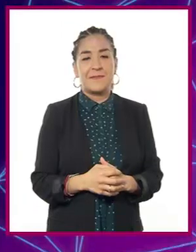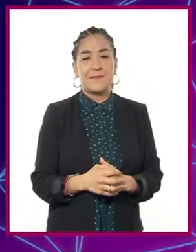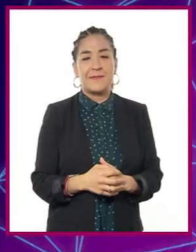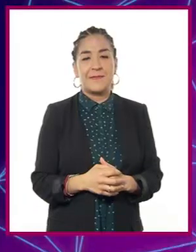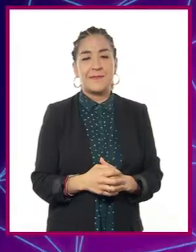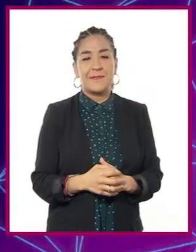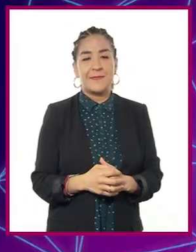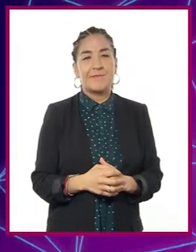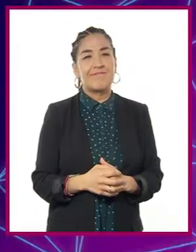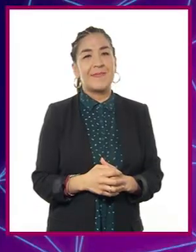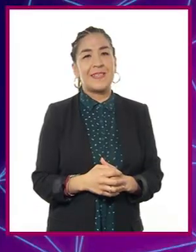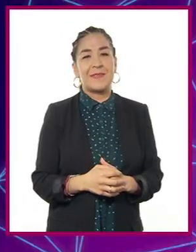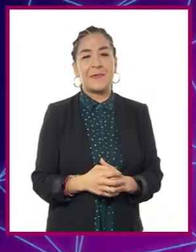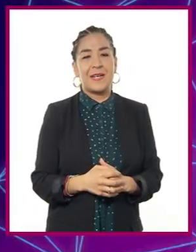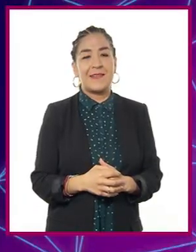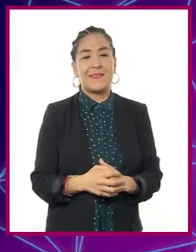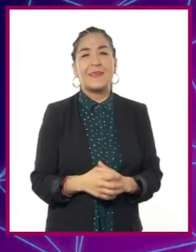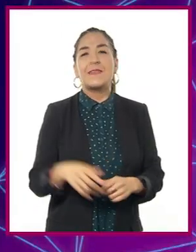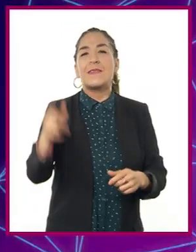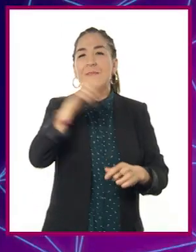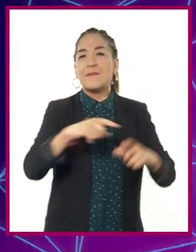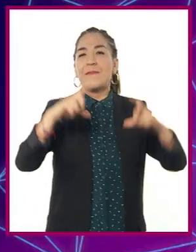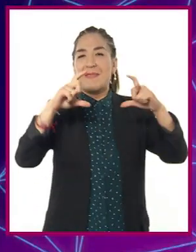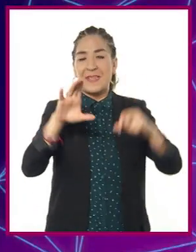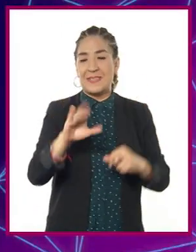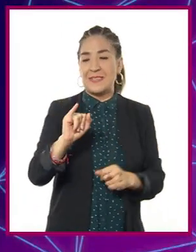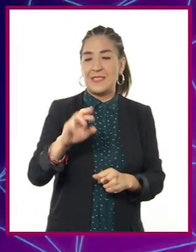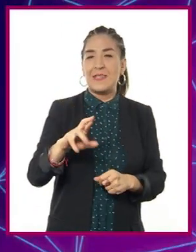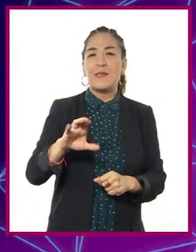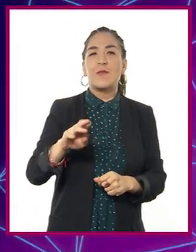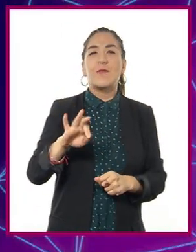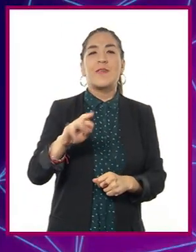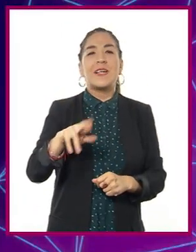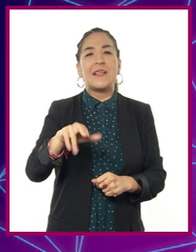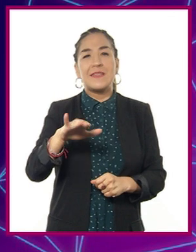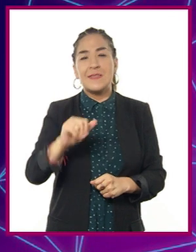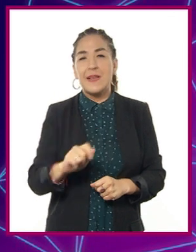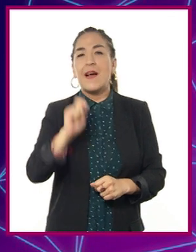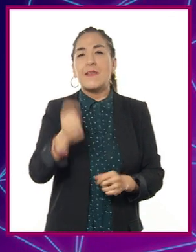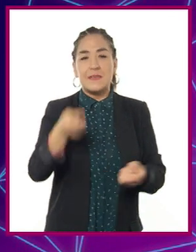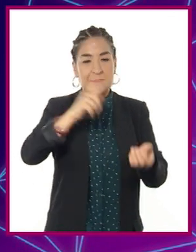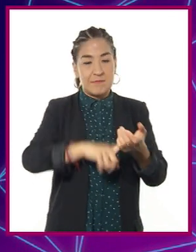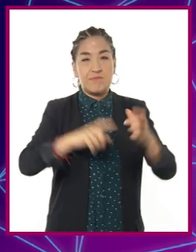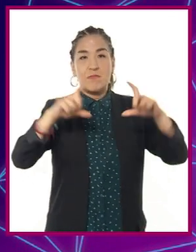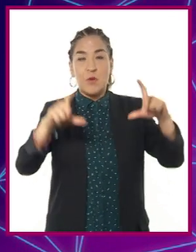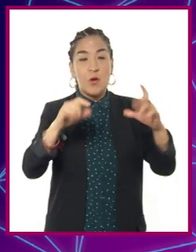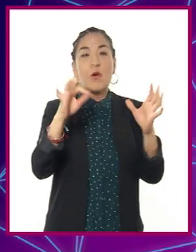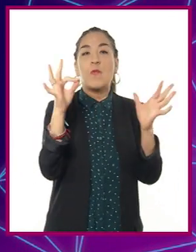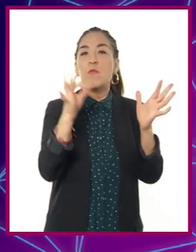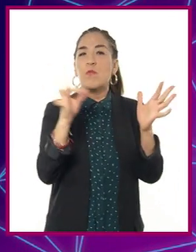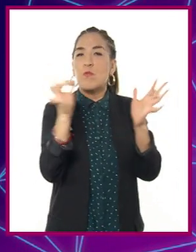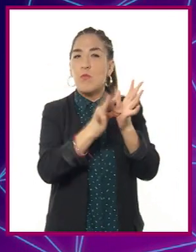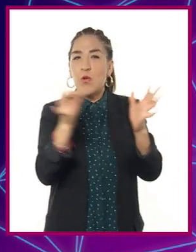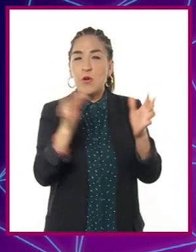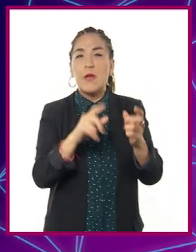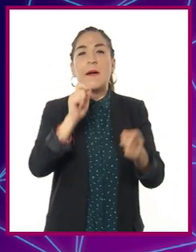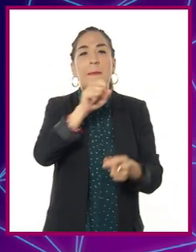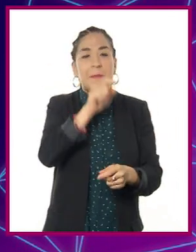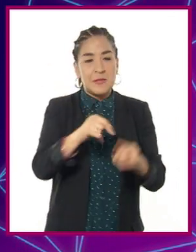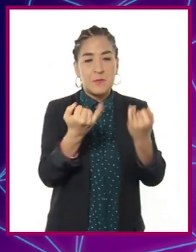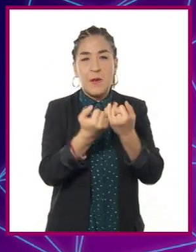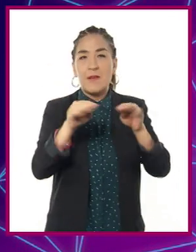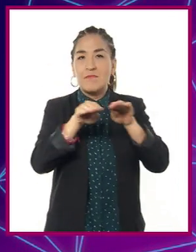La circunferencia es el lugar geométrico de los puntos de un plano que se encuentran a la